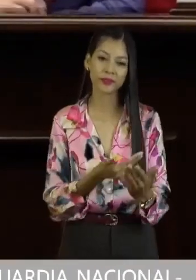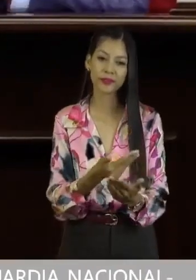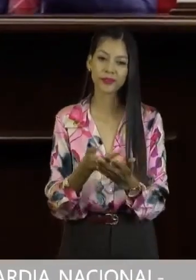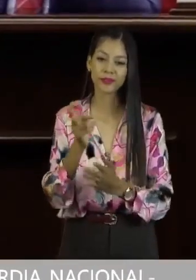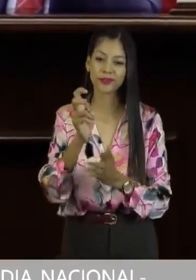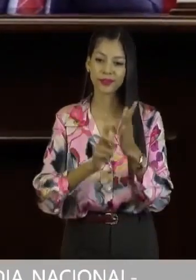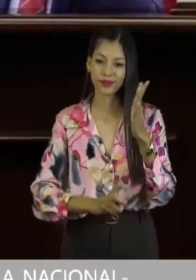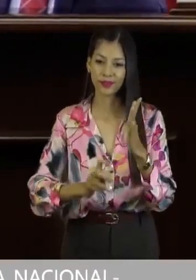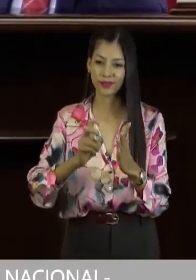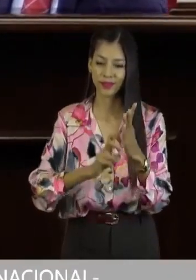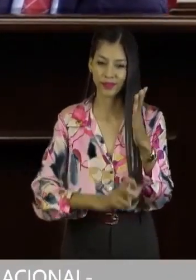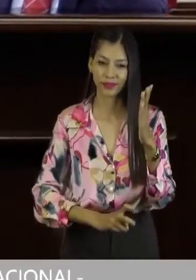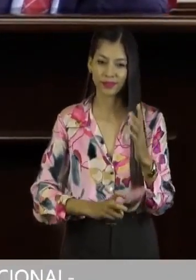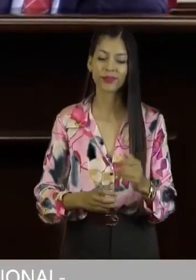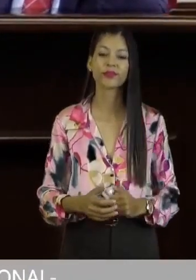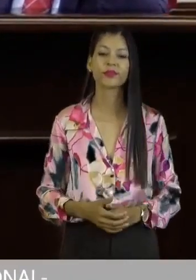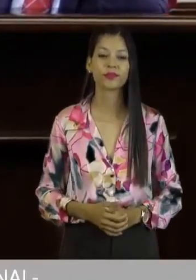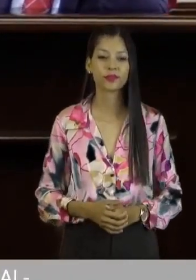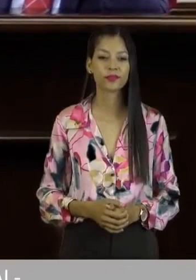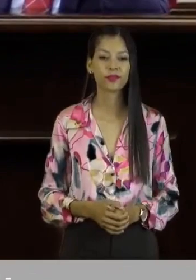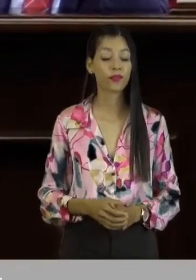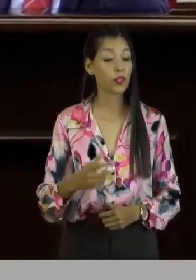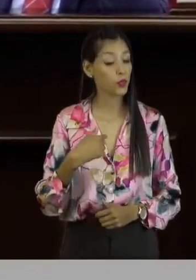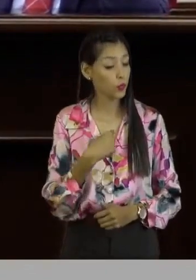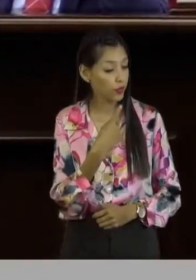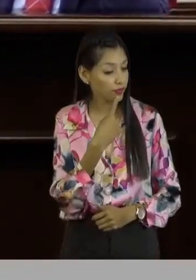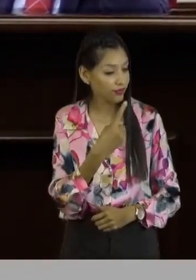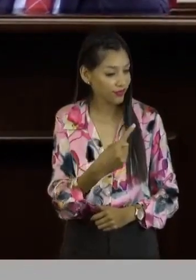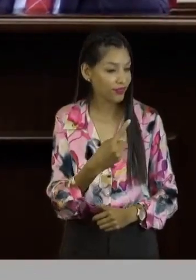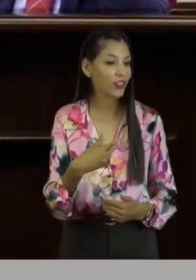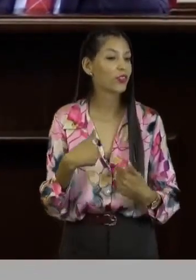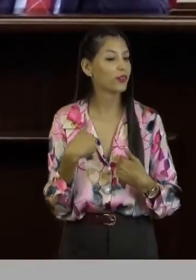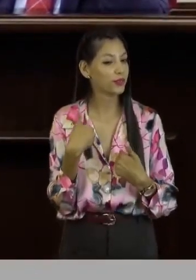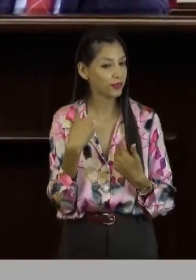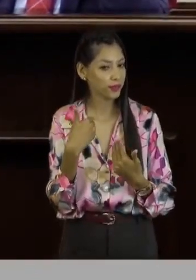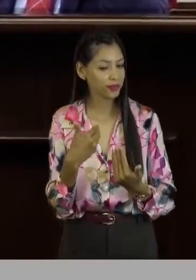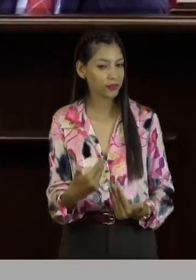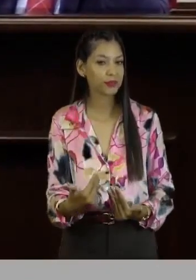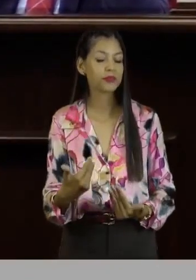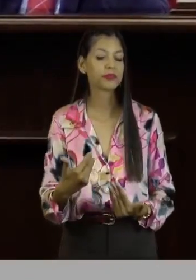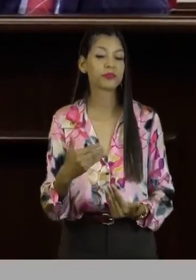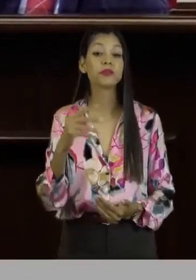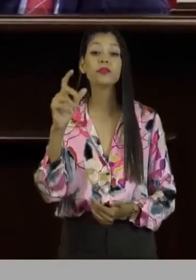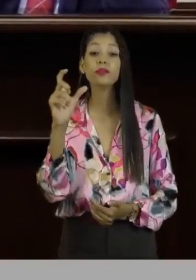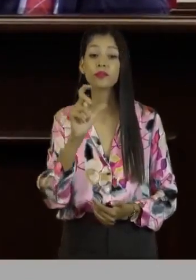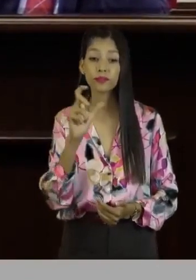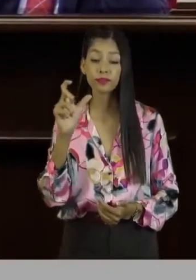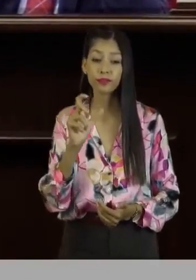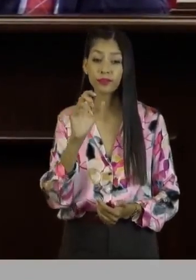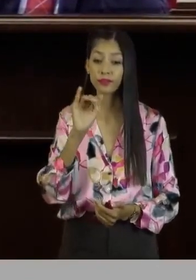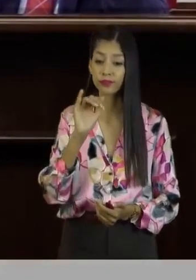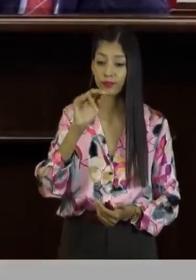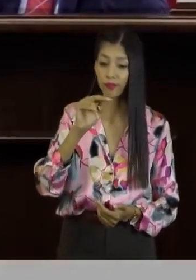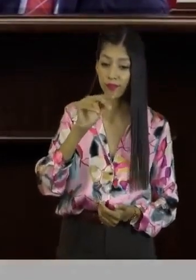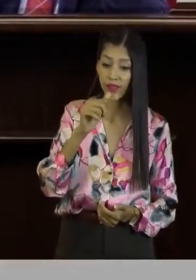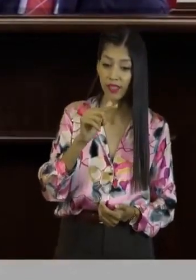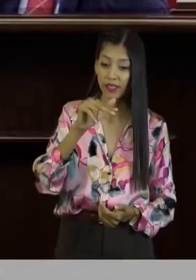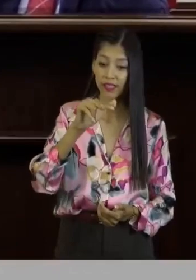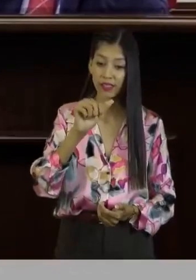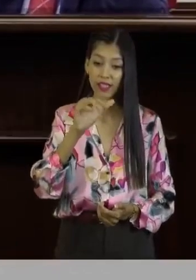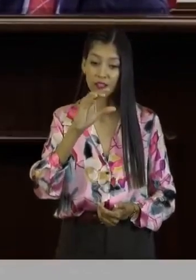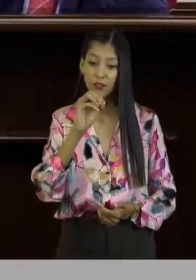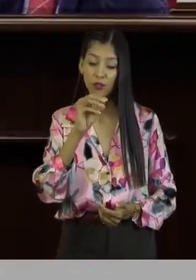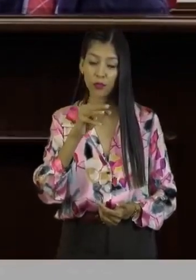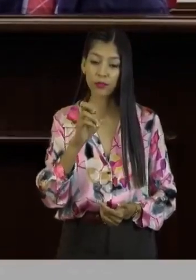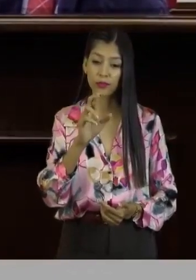reforma. He de confesarles que cuando Ignacio Mier, coordinador